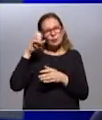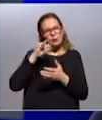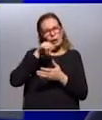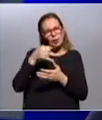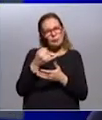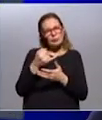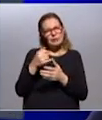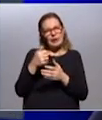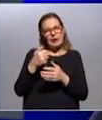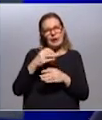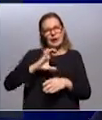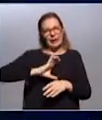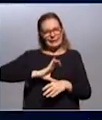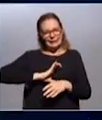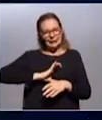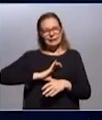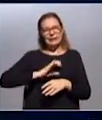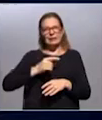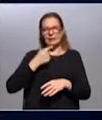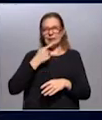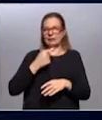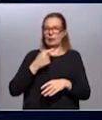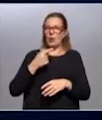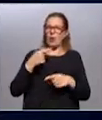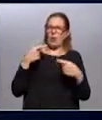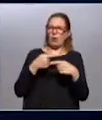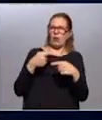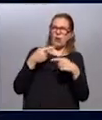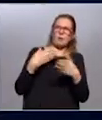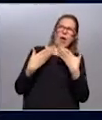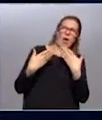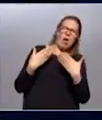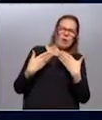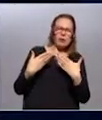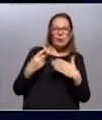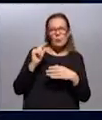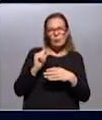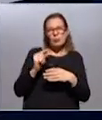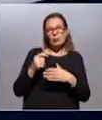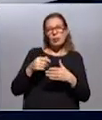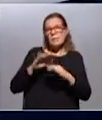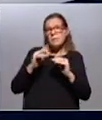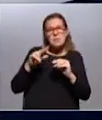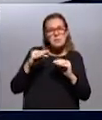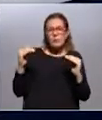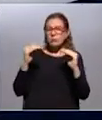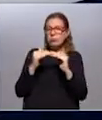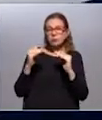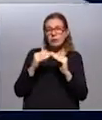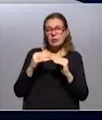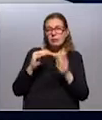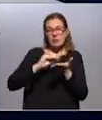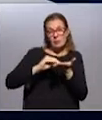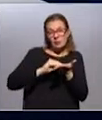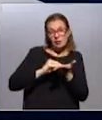de alcaldes que bueno patearon un poco porque se les mantuvo los mismos recursos que en la administración